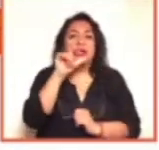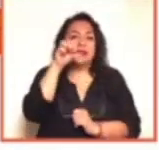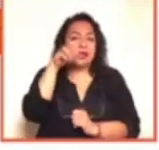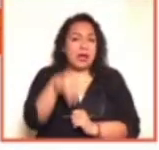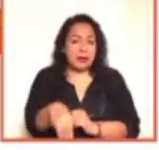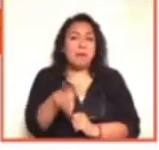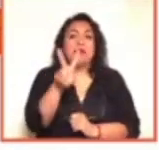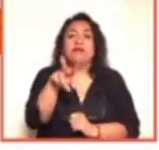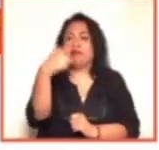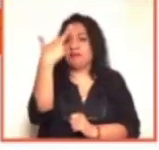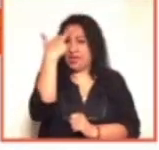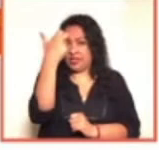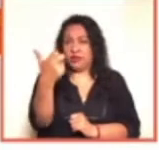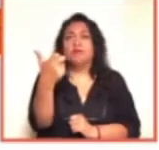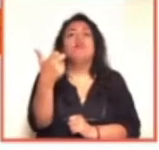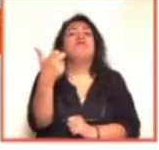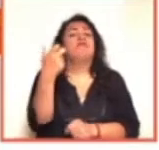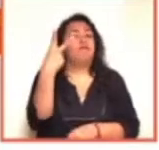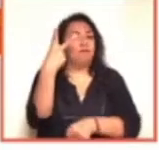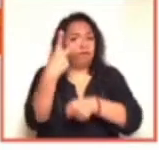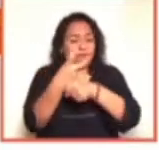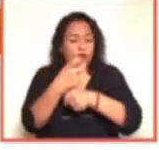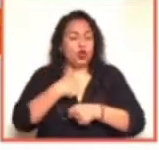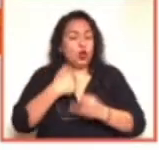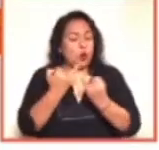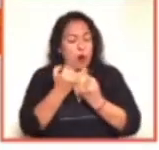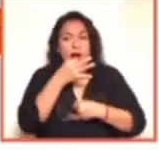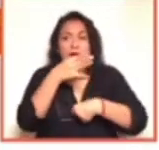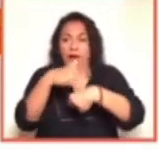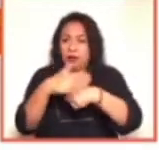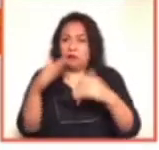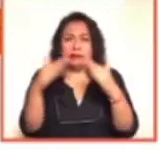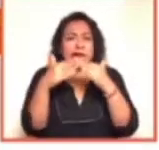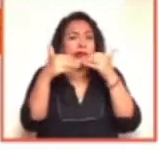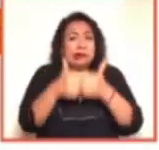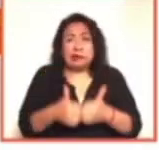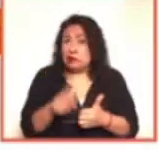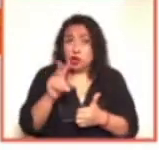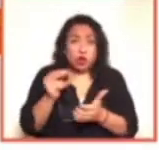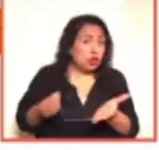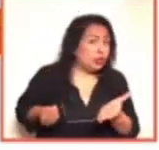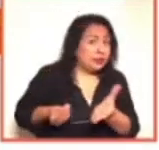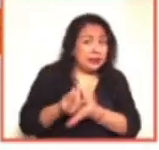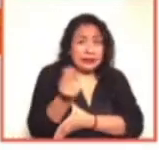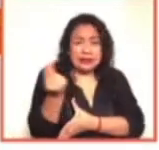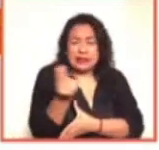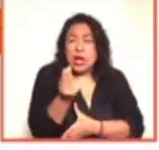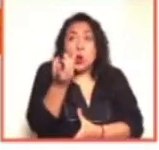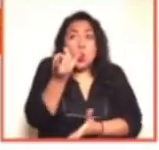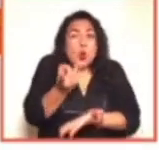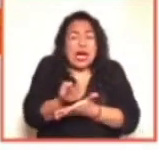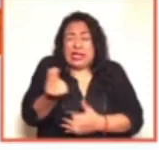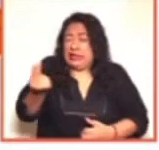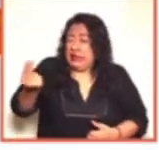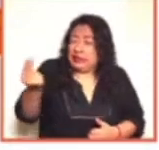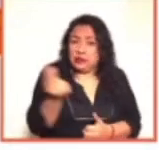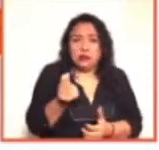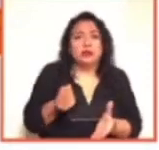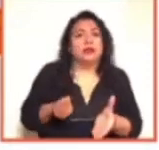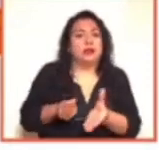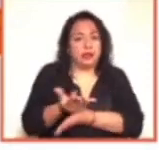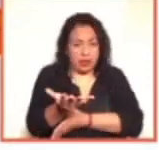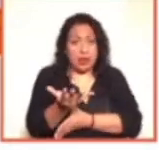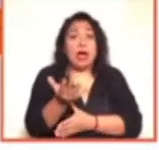efecto, secundo la moción, no hay que quedarse en casa si no tienen que salir. No lo hagan más que a lo estrictamente necesario. Y aquí está la